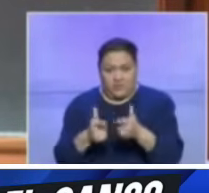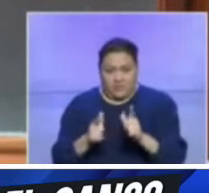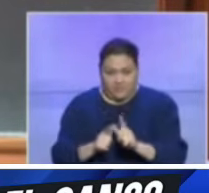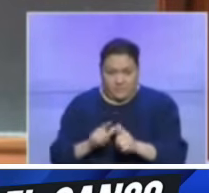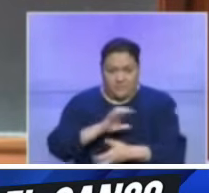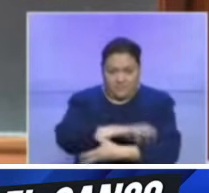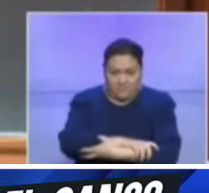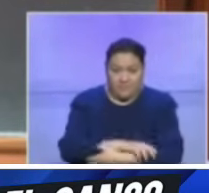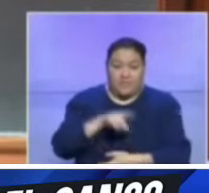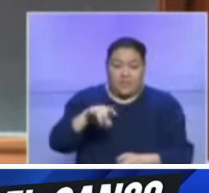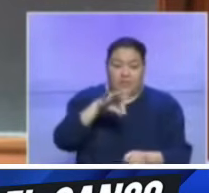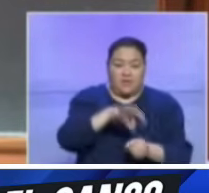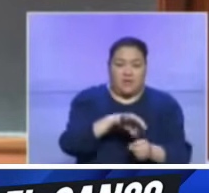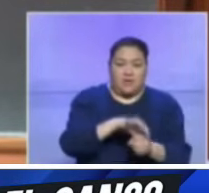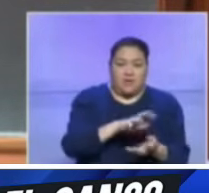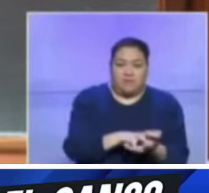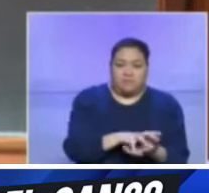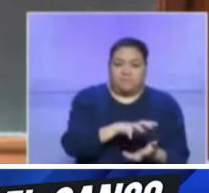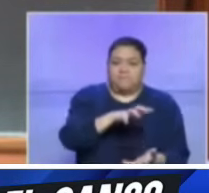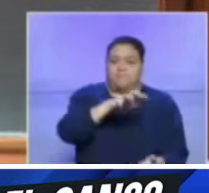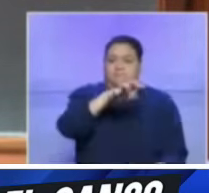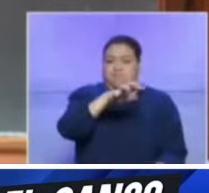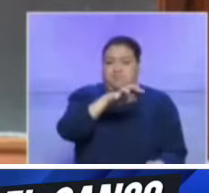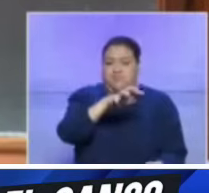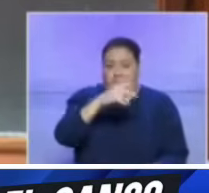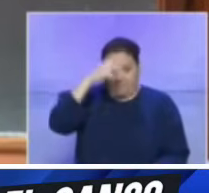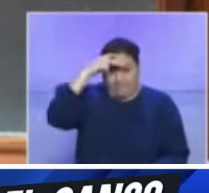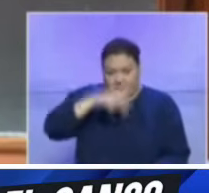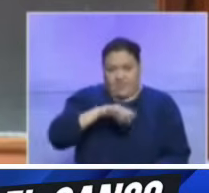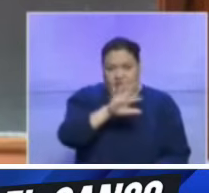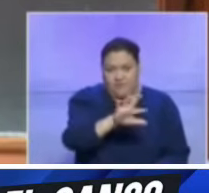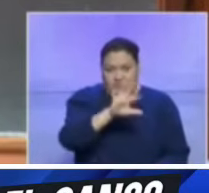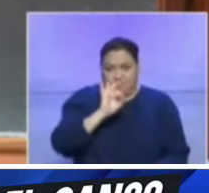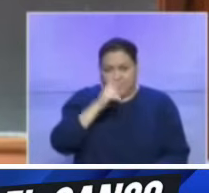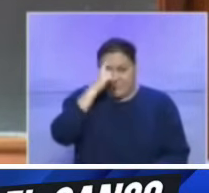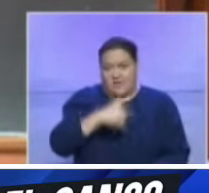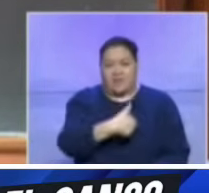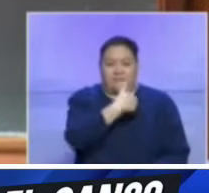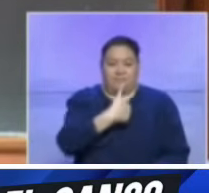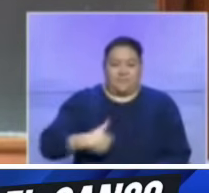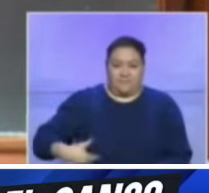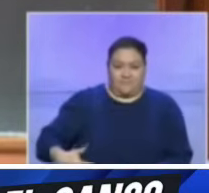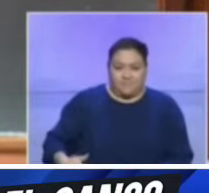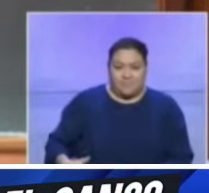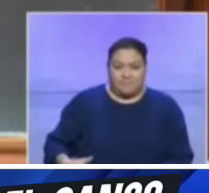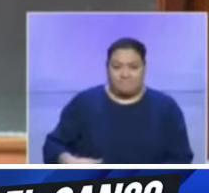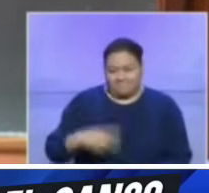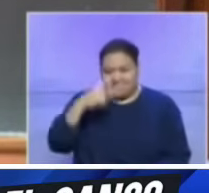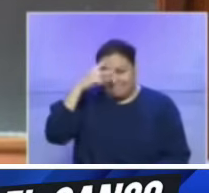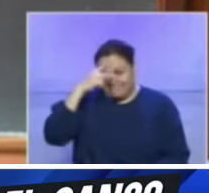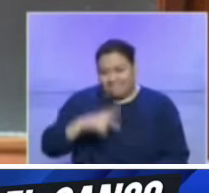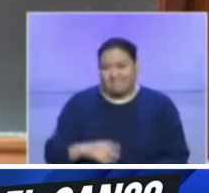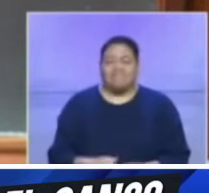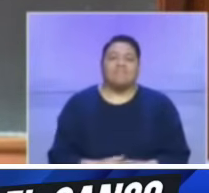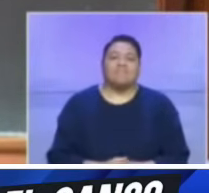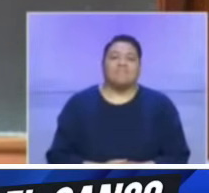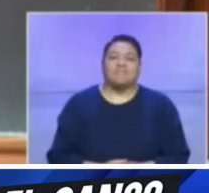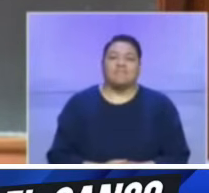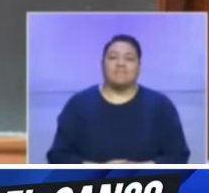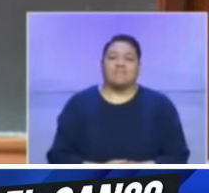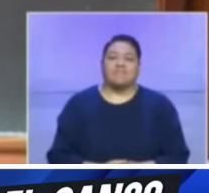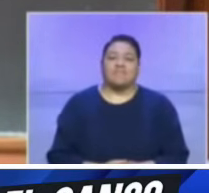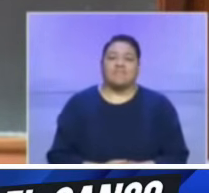obtuvo la mayoría de los votos en la elección de la presidencia de los Estados Unidos